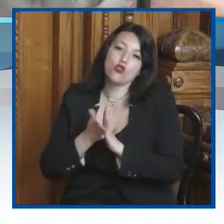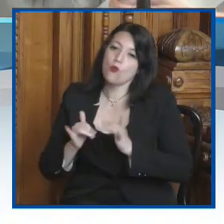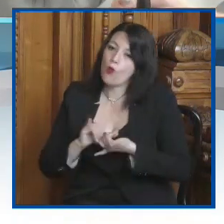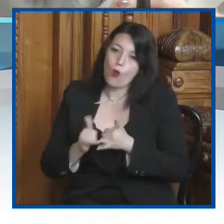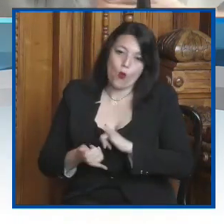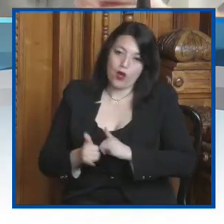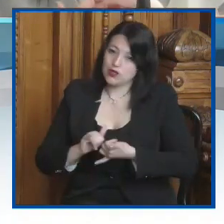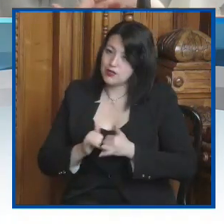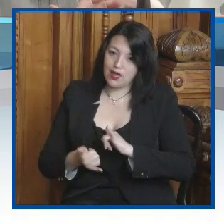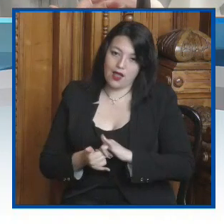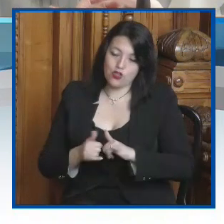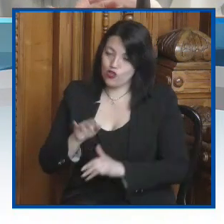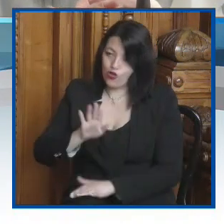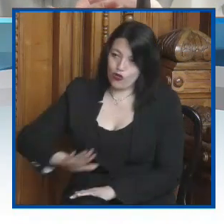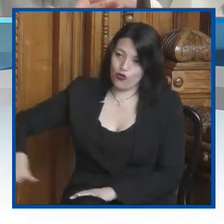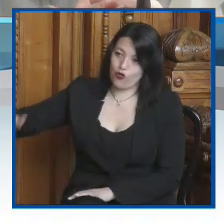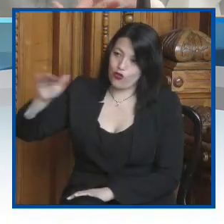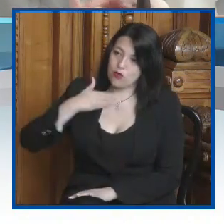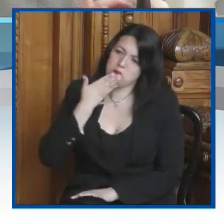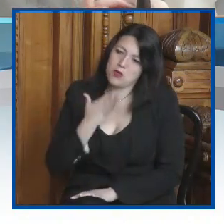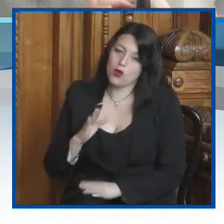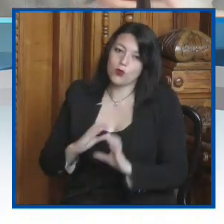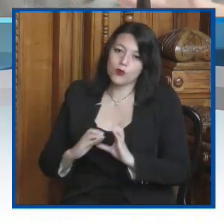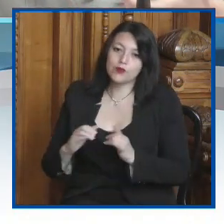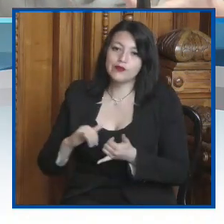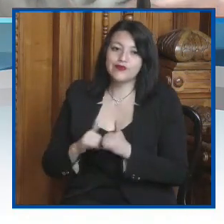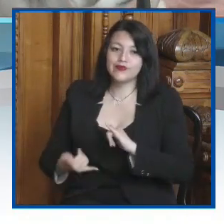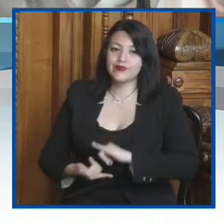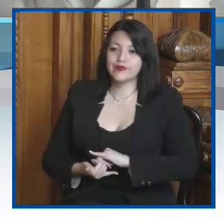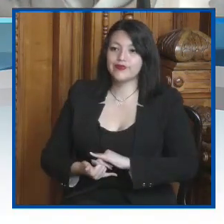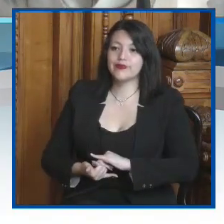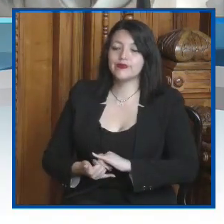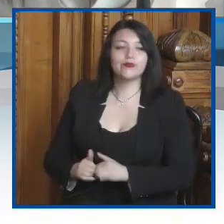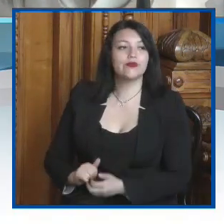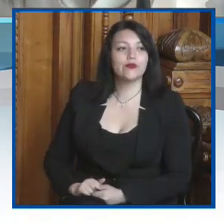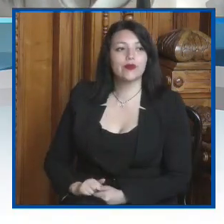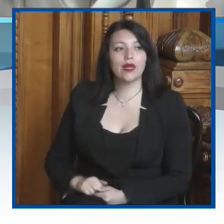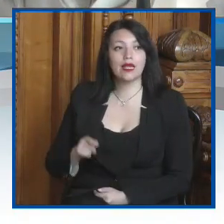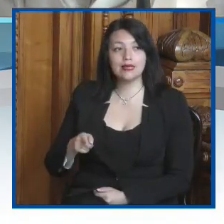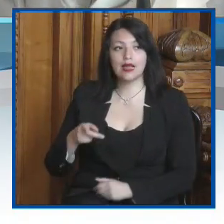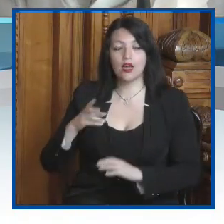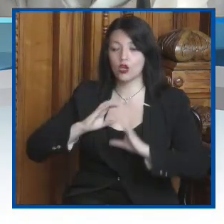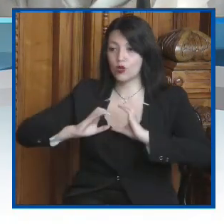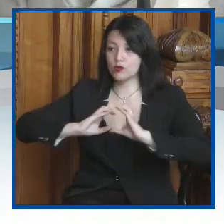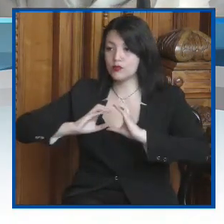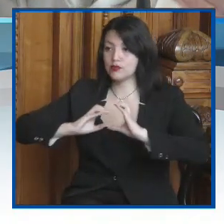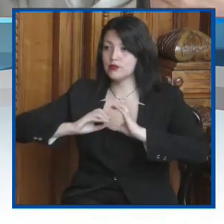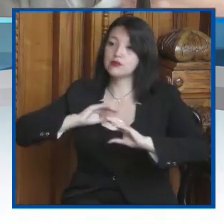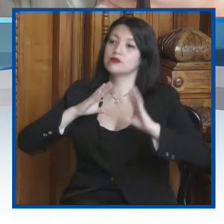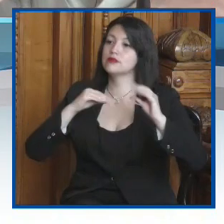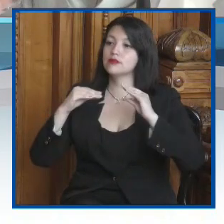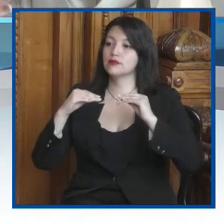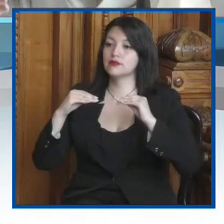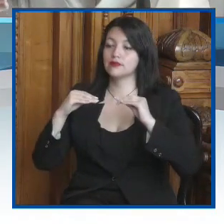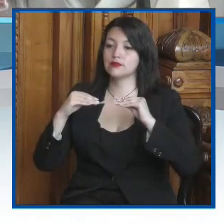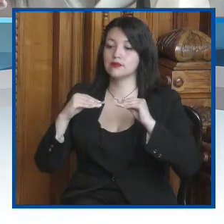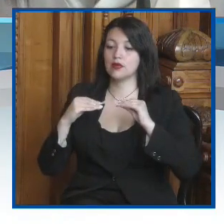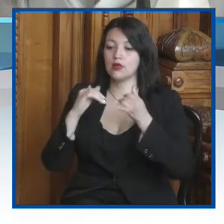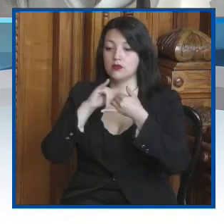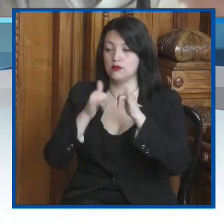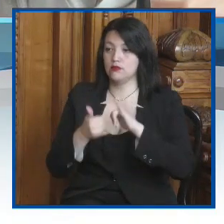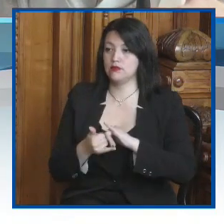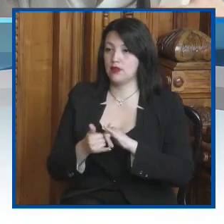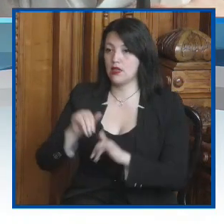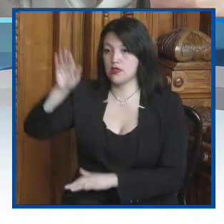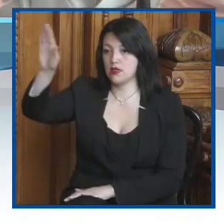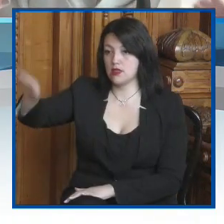WhatsApp, ¿por qué no nos comunicamos con WhatsApp? Entonces la realidad es que en esa conversación, por ejemplo, lo citábamos a una